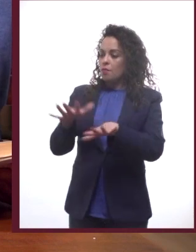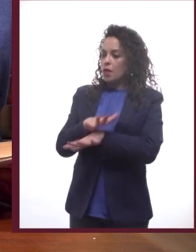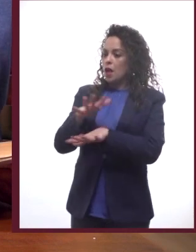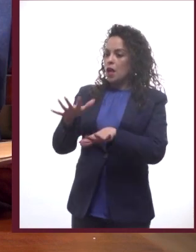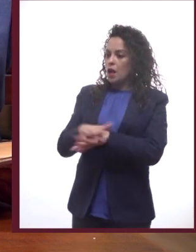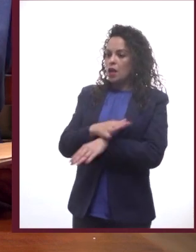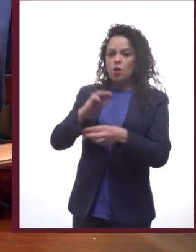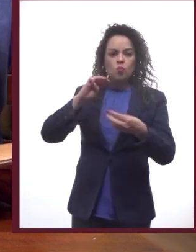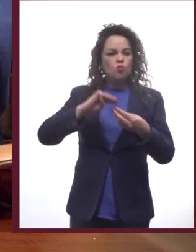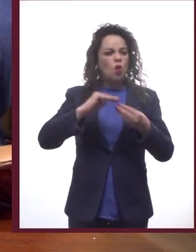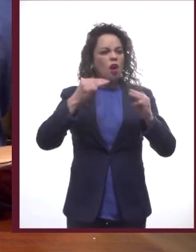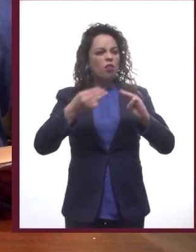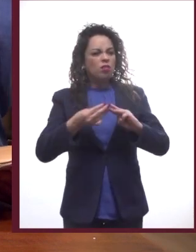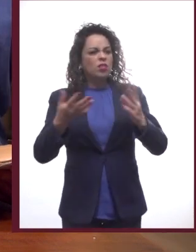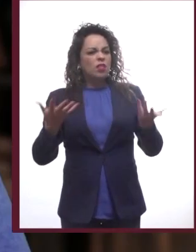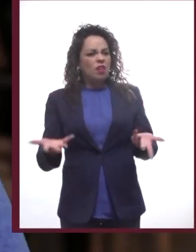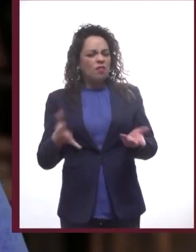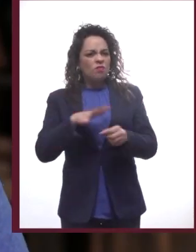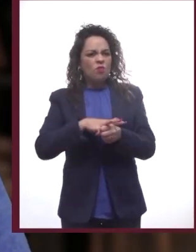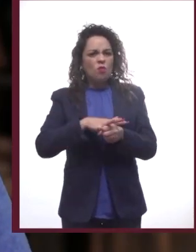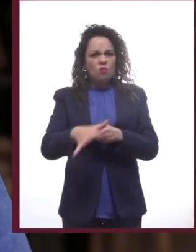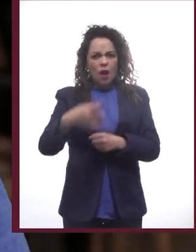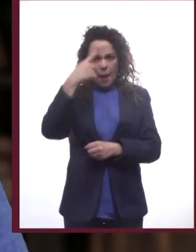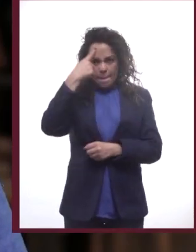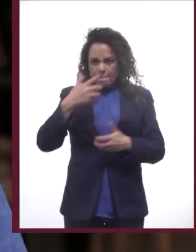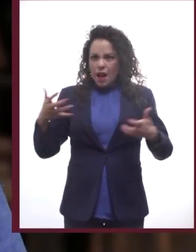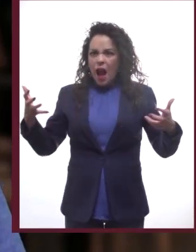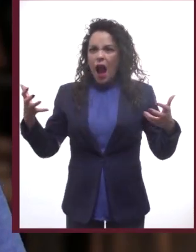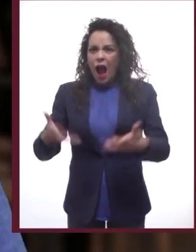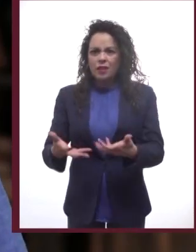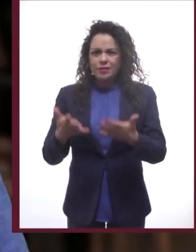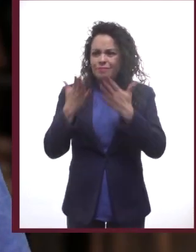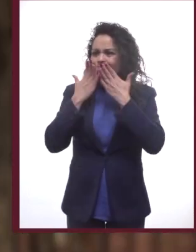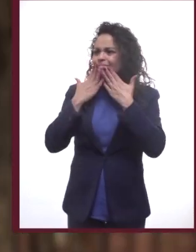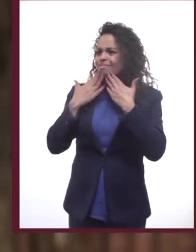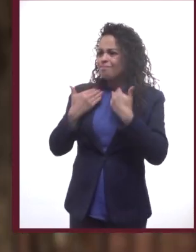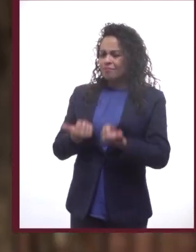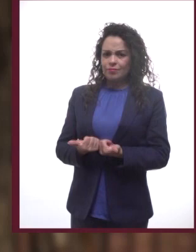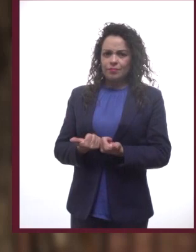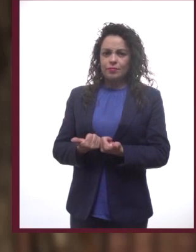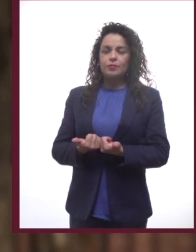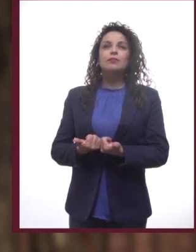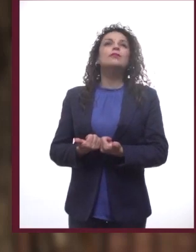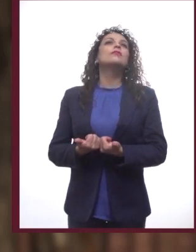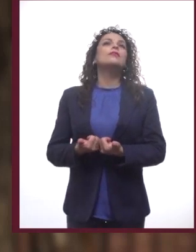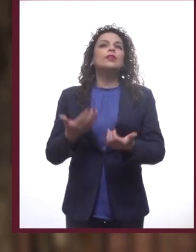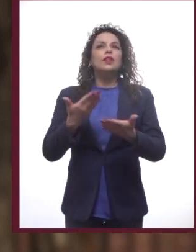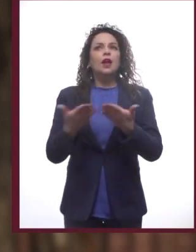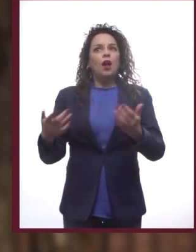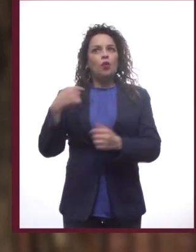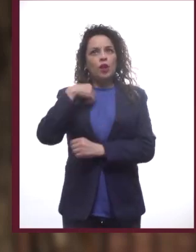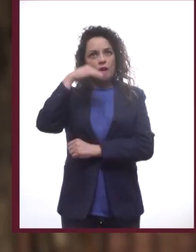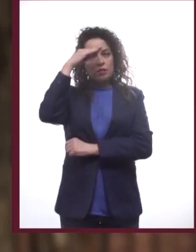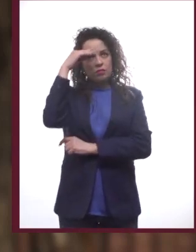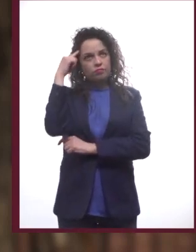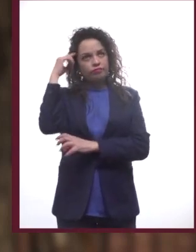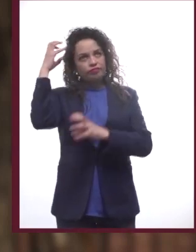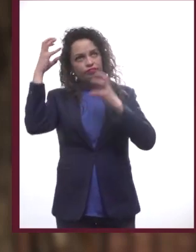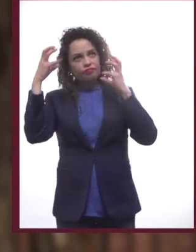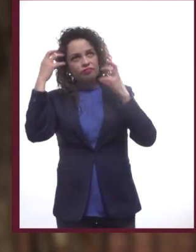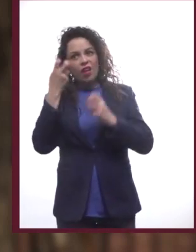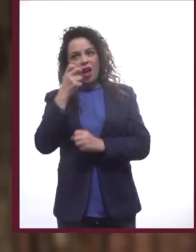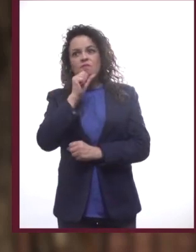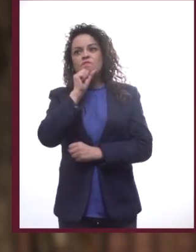historia sin que haya algo que lo provoque. Ahora que lo pienso, eso también pasa con